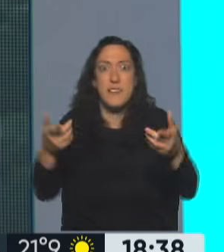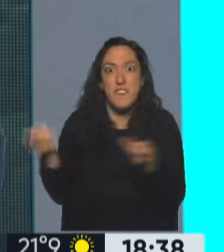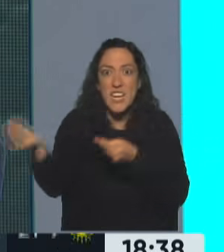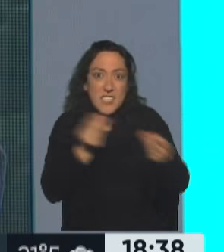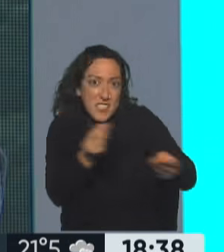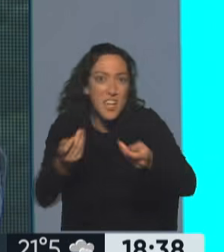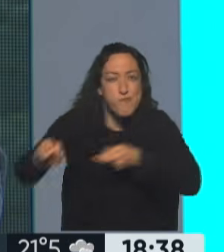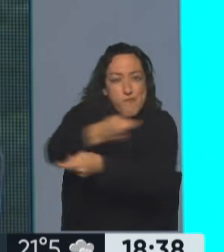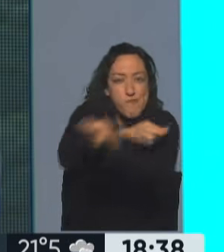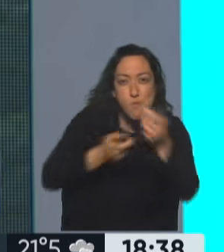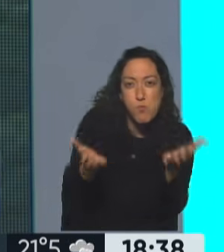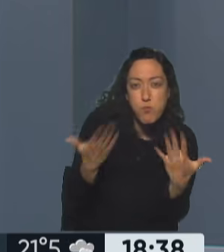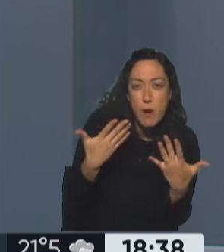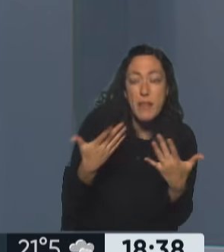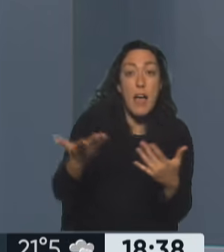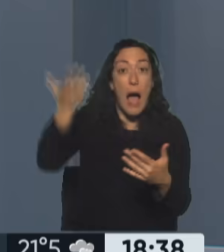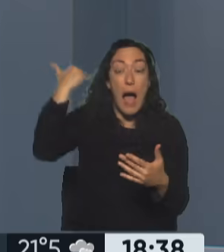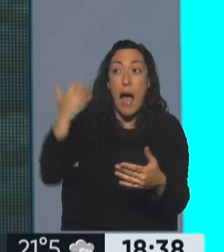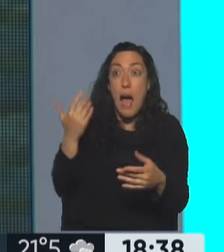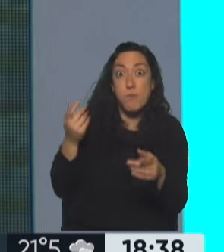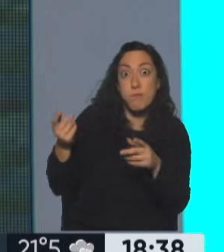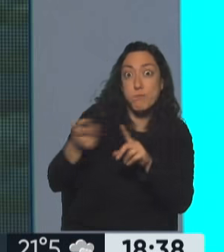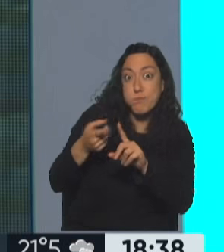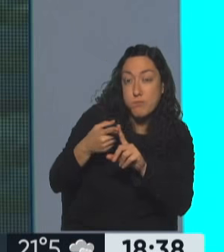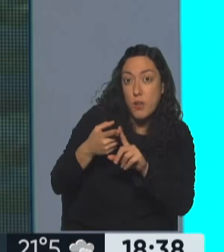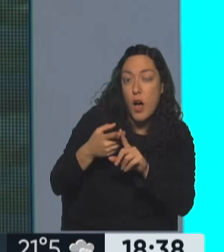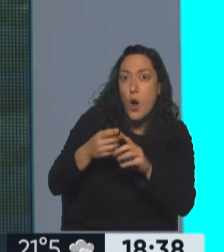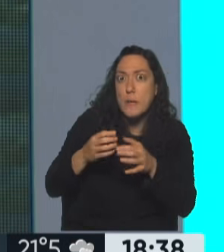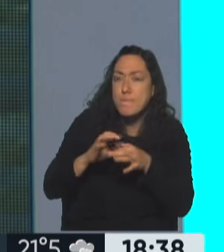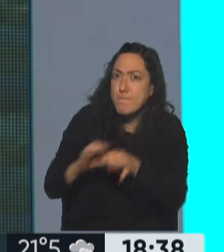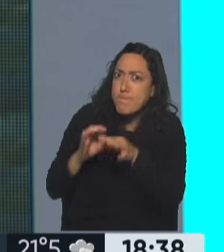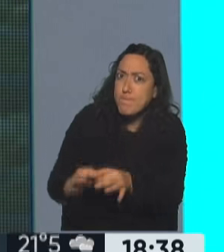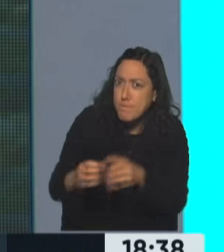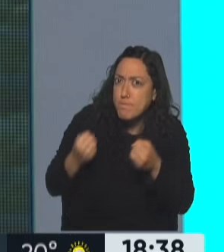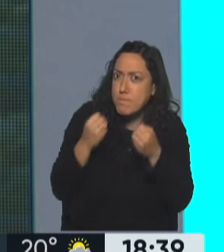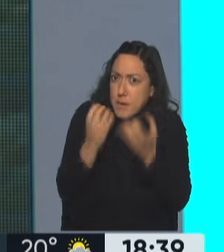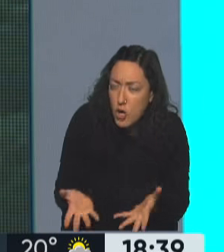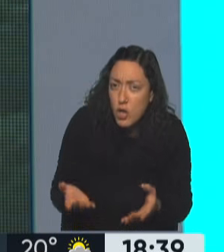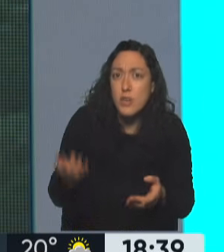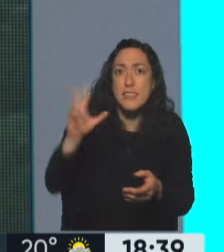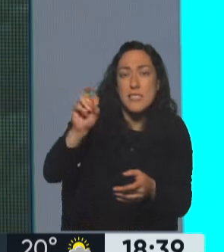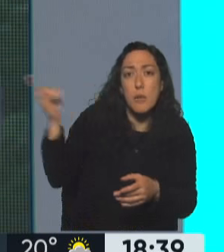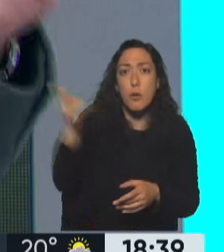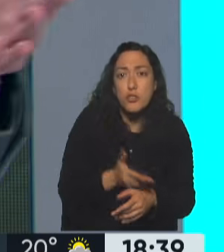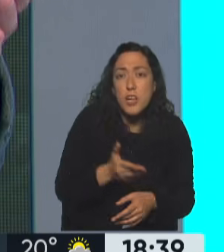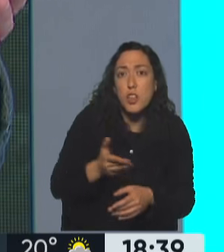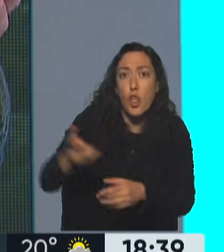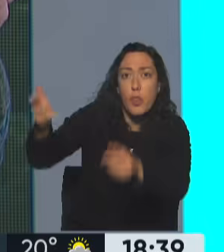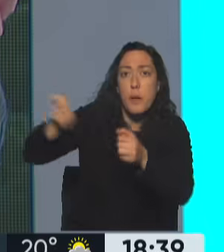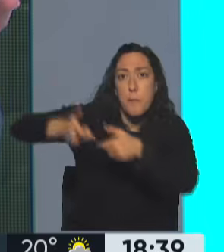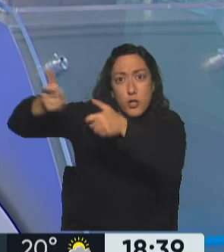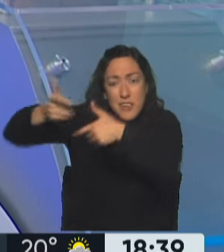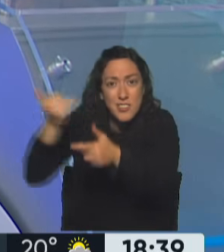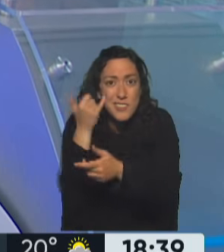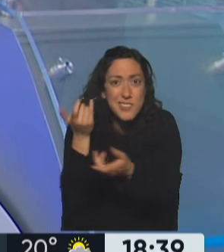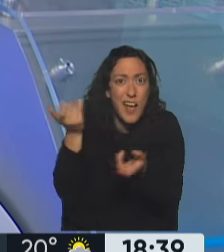financieras, porque consolida algo que ya existe, Ahí va. porque el 30% de las exportaciones ya van a los países de los BRICS y porque amplía Te